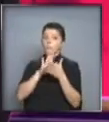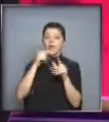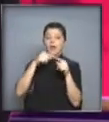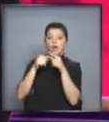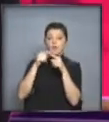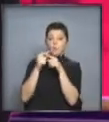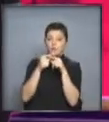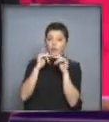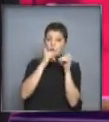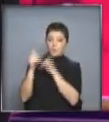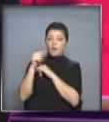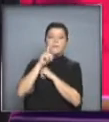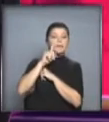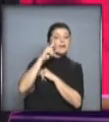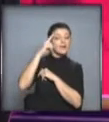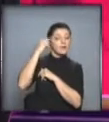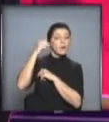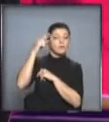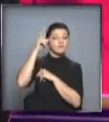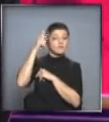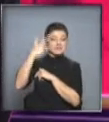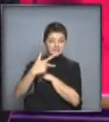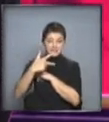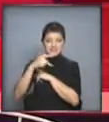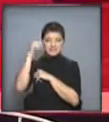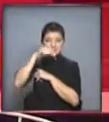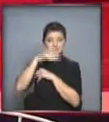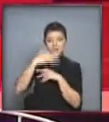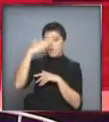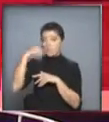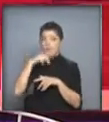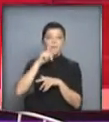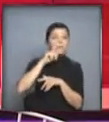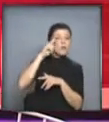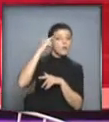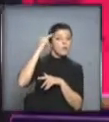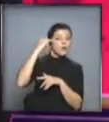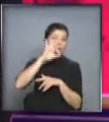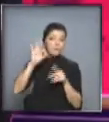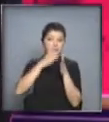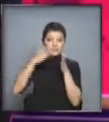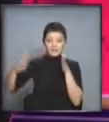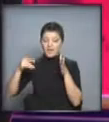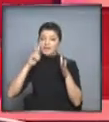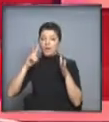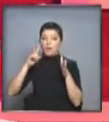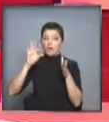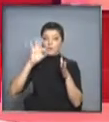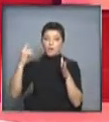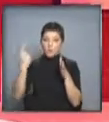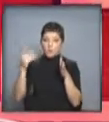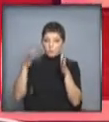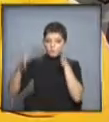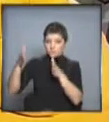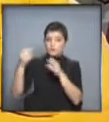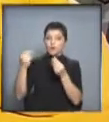en la juventud fue en el 83? ¿Cómo explicás el 90 o la década del 2000 o el 2001? La década del 90 fue desastrosa. Y bueno, pero no me puedes decir que